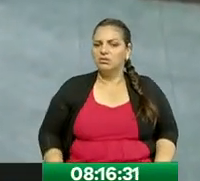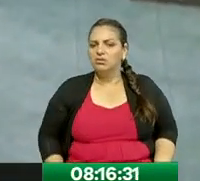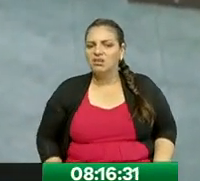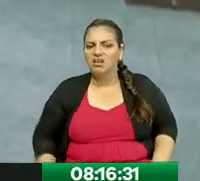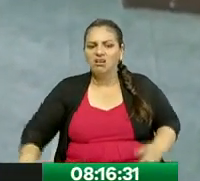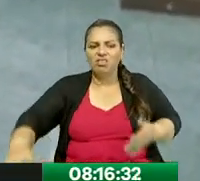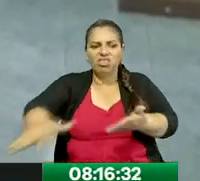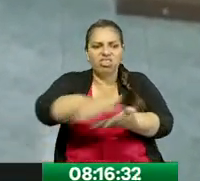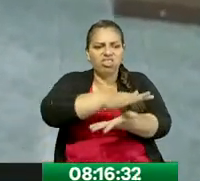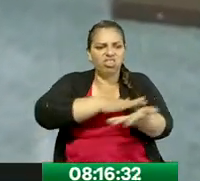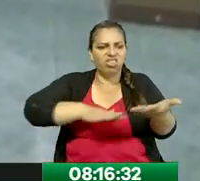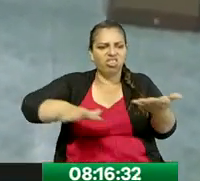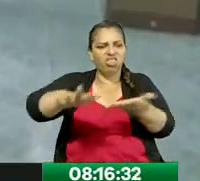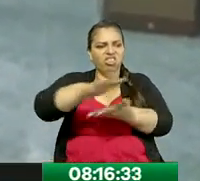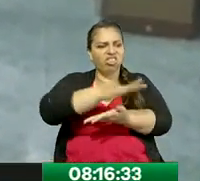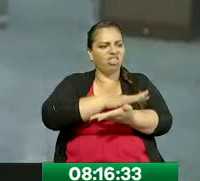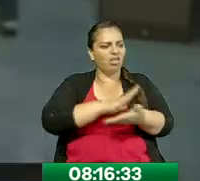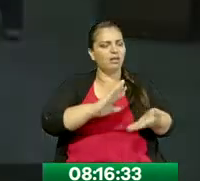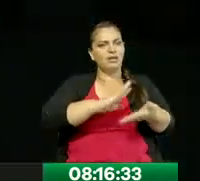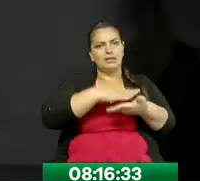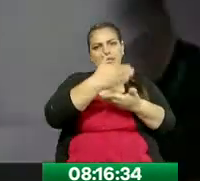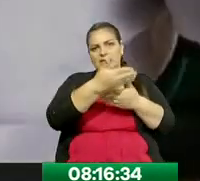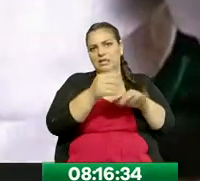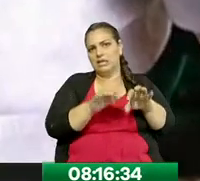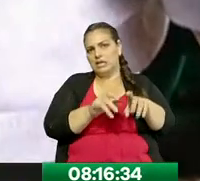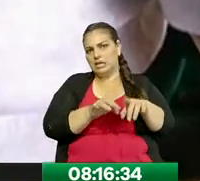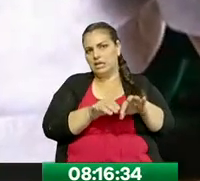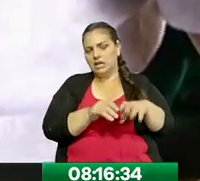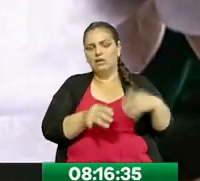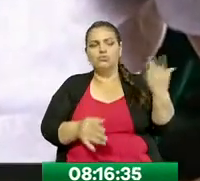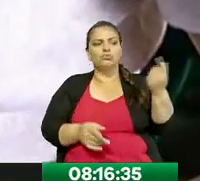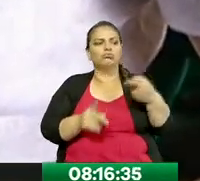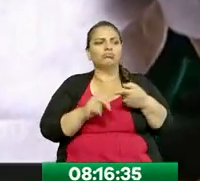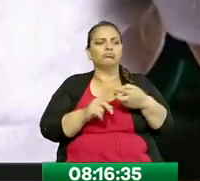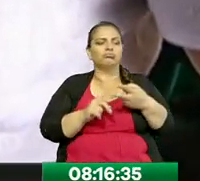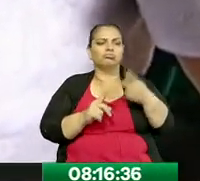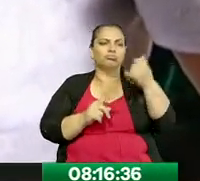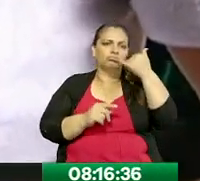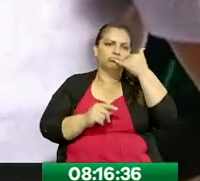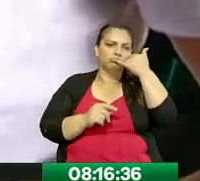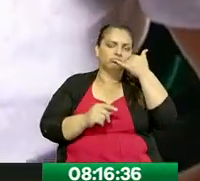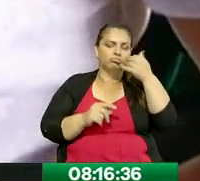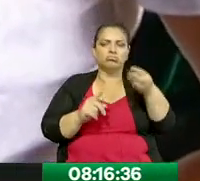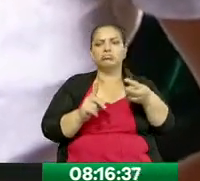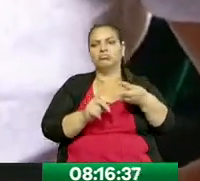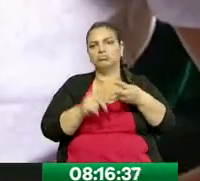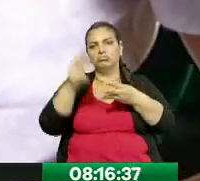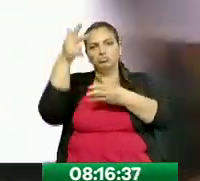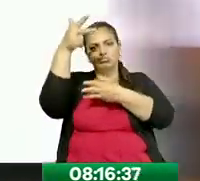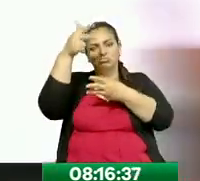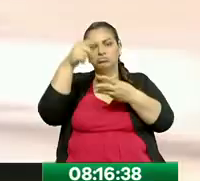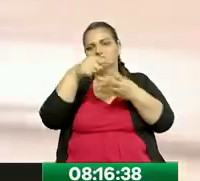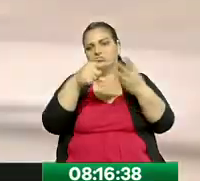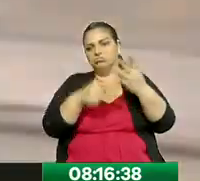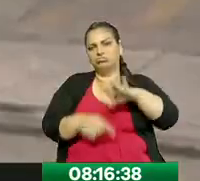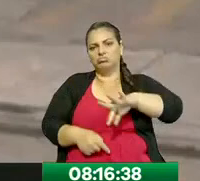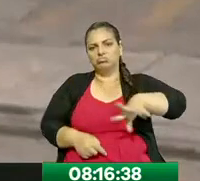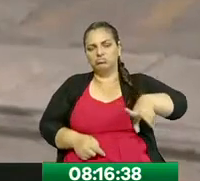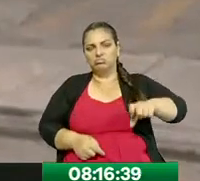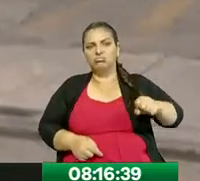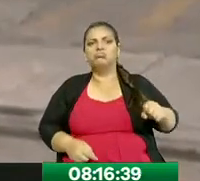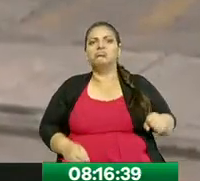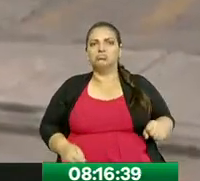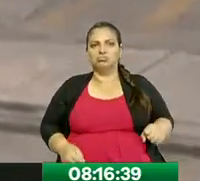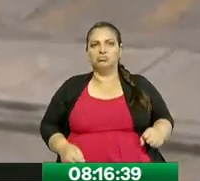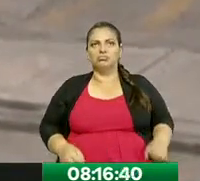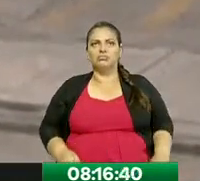se llevaron una laptop, unos teléfonos y unas cámaras. Las cámaras hasta que fueron a las 4 de la mañana. Hasta lo que va del